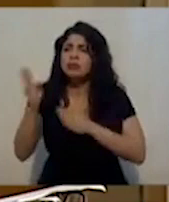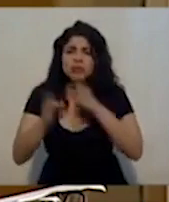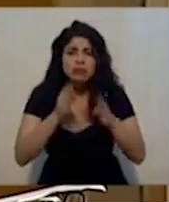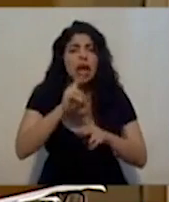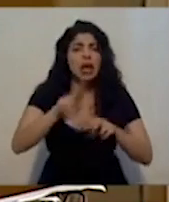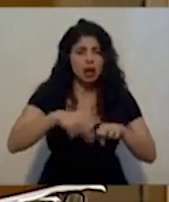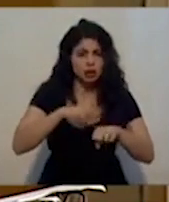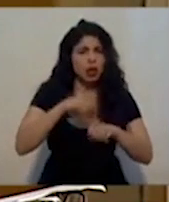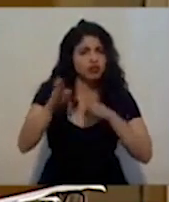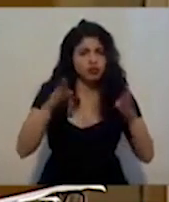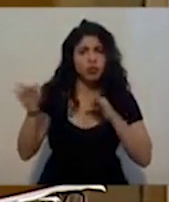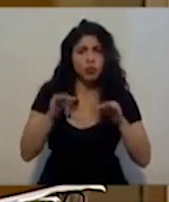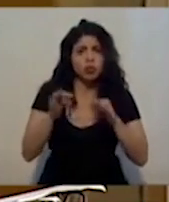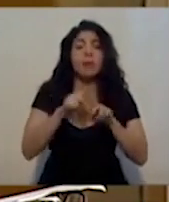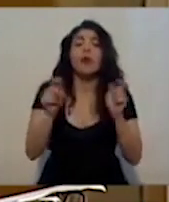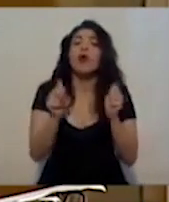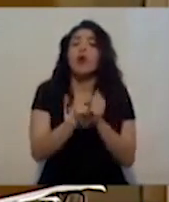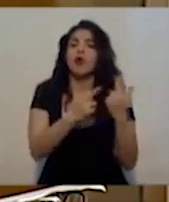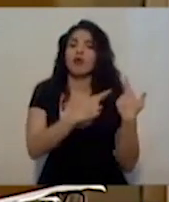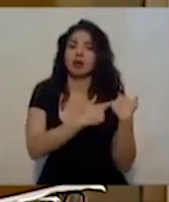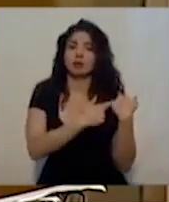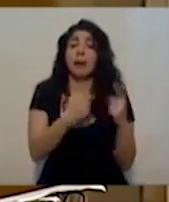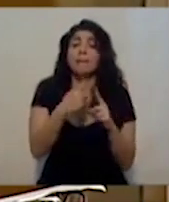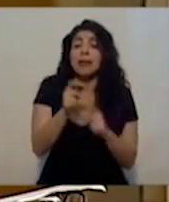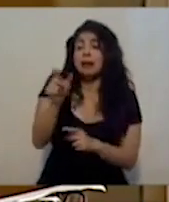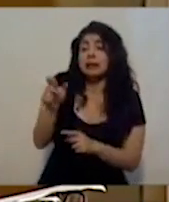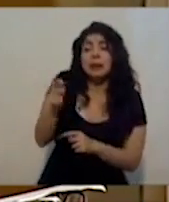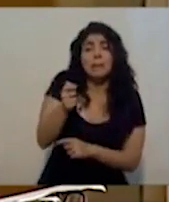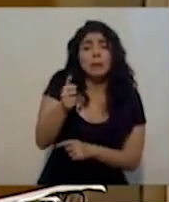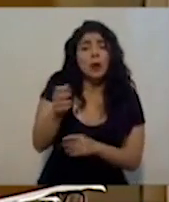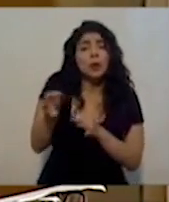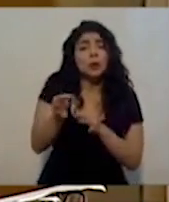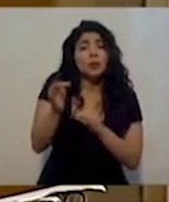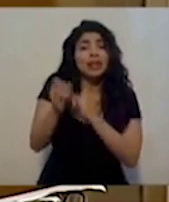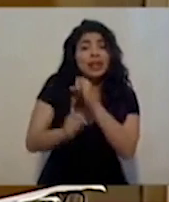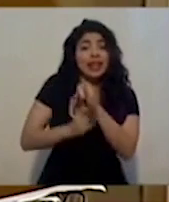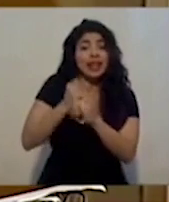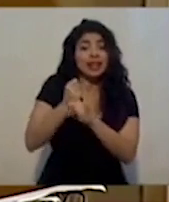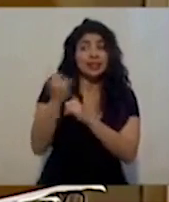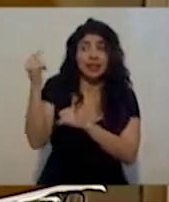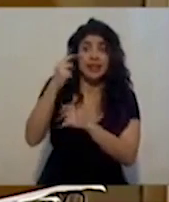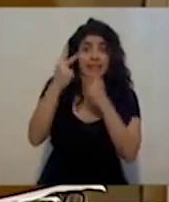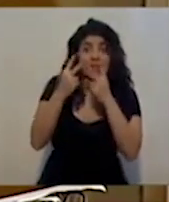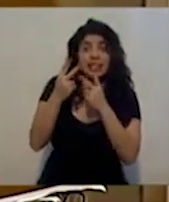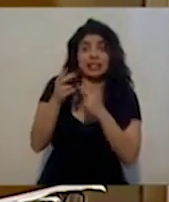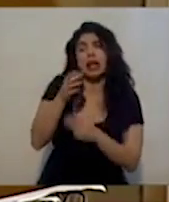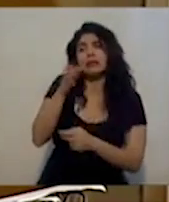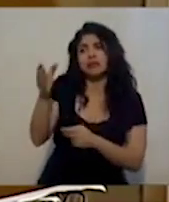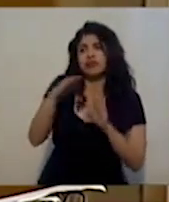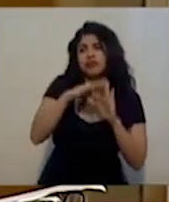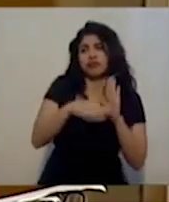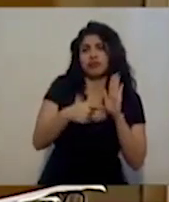responsabilidad y además invitemos a estos pocos turistas internacionales que nos están visitando a seguir los protocolos